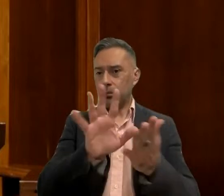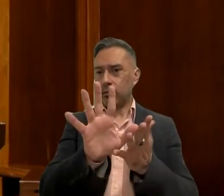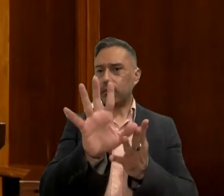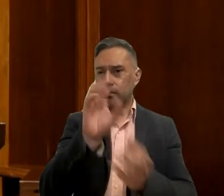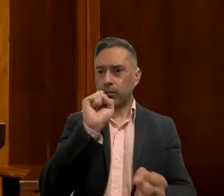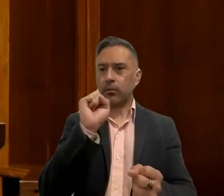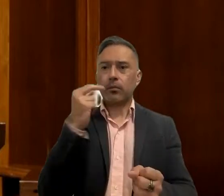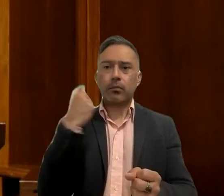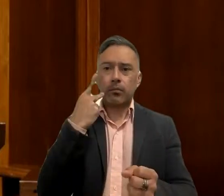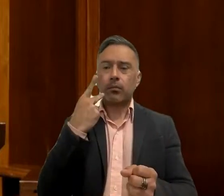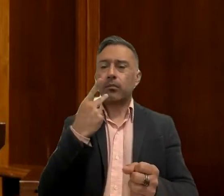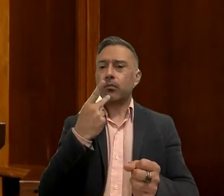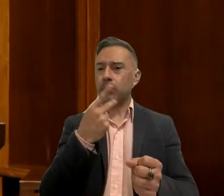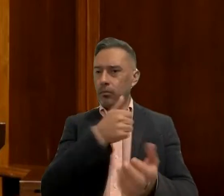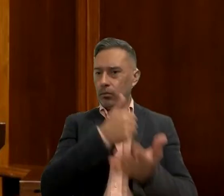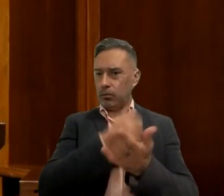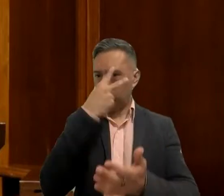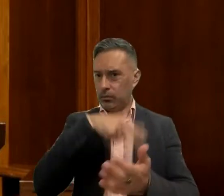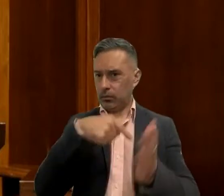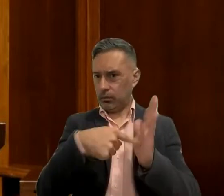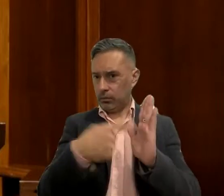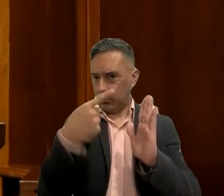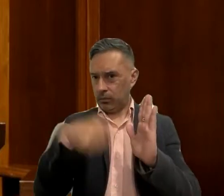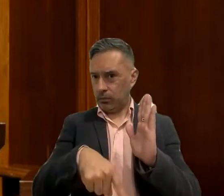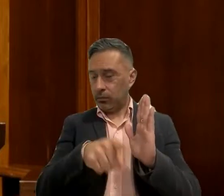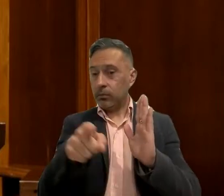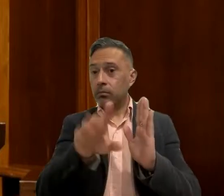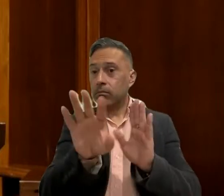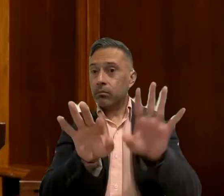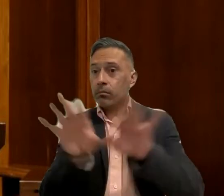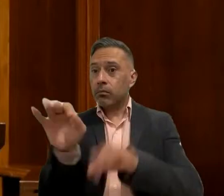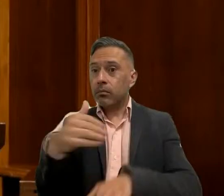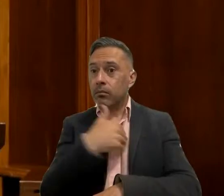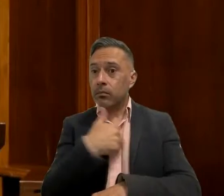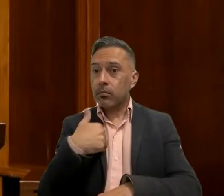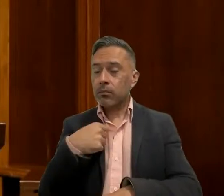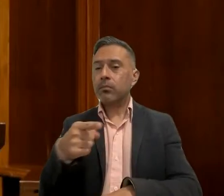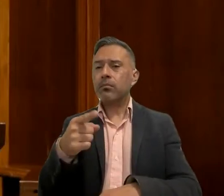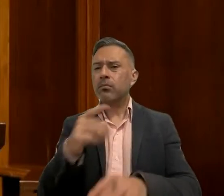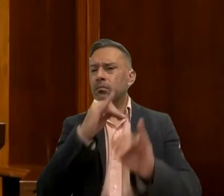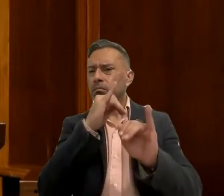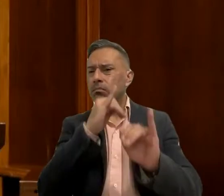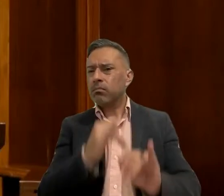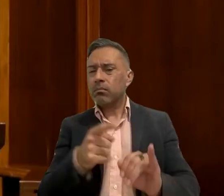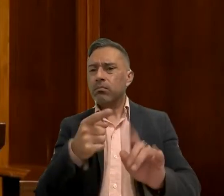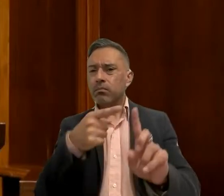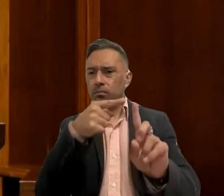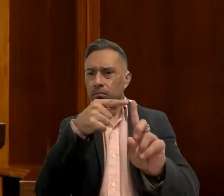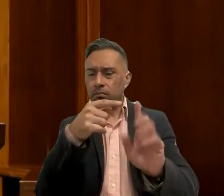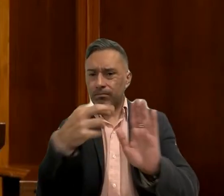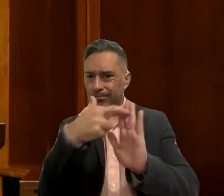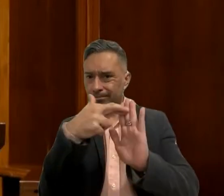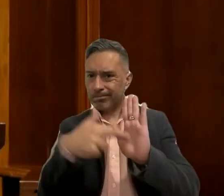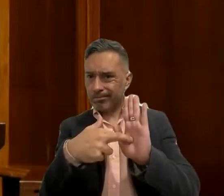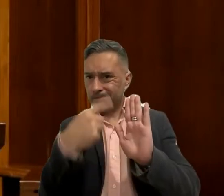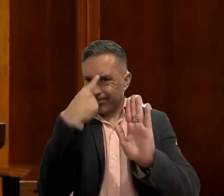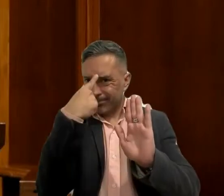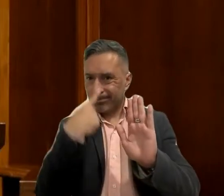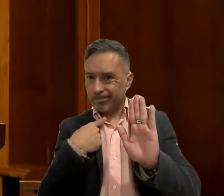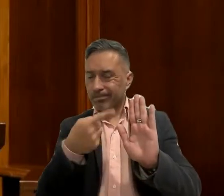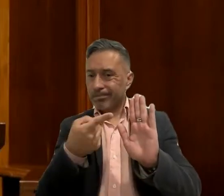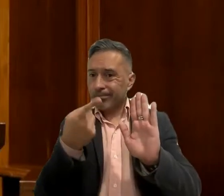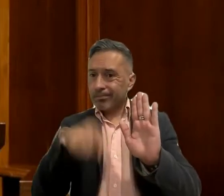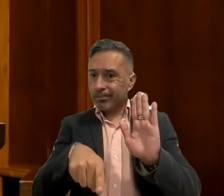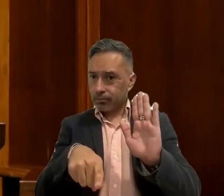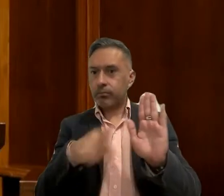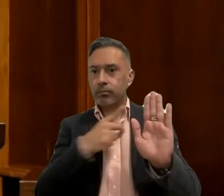Constitución política de la entidad. Sus integrantes deberán cubrir los requisitos de la misma, que la misma establezca,